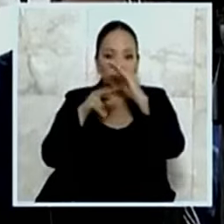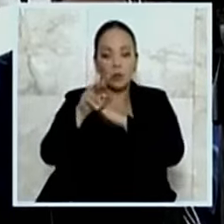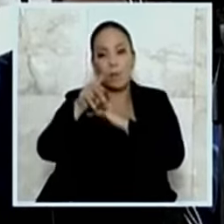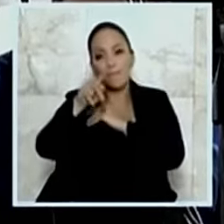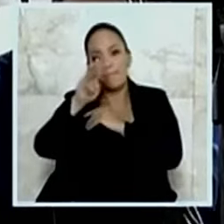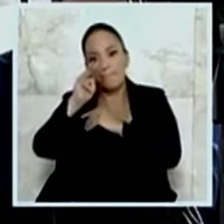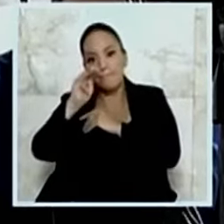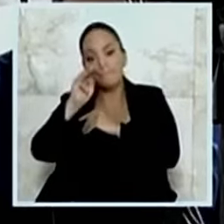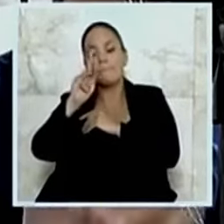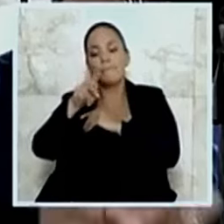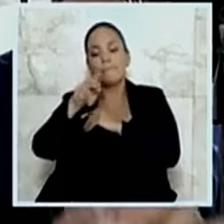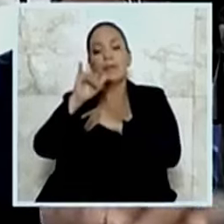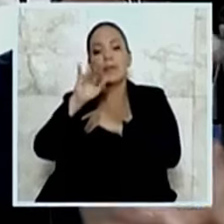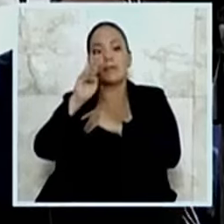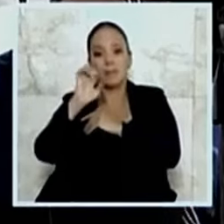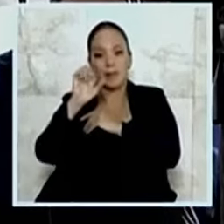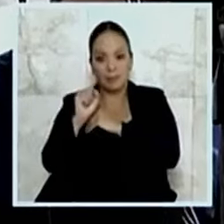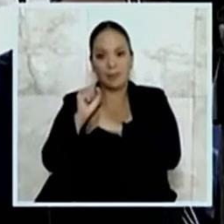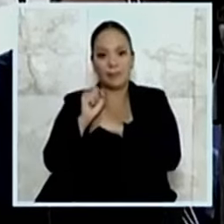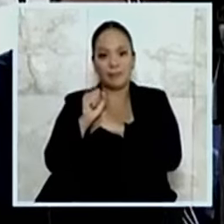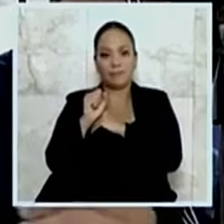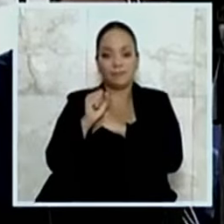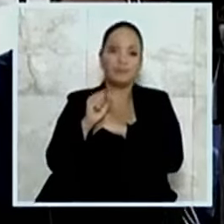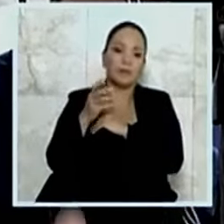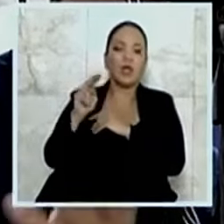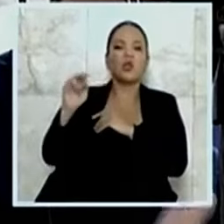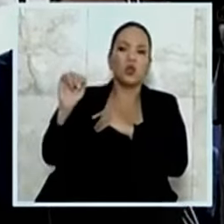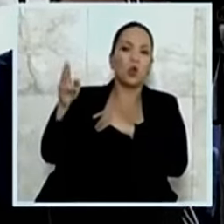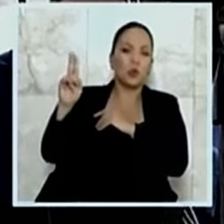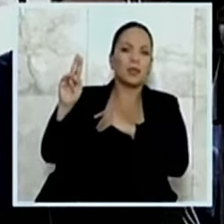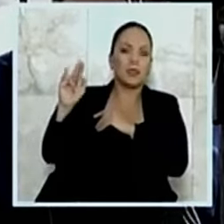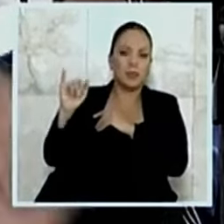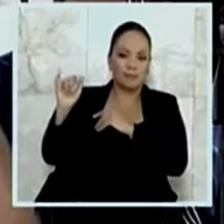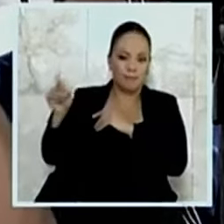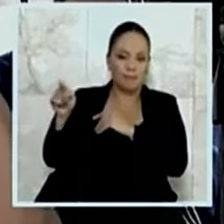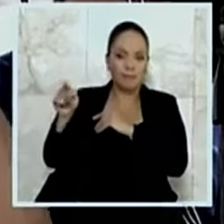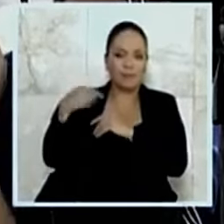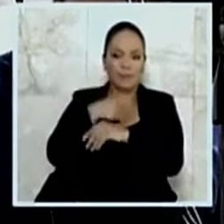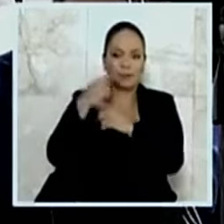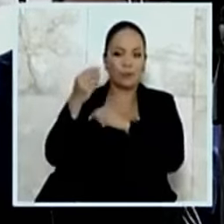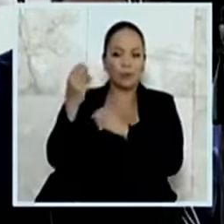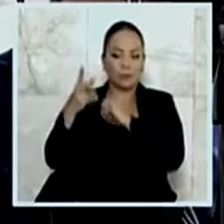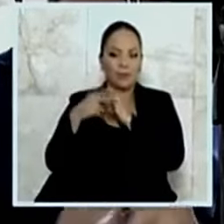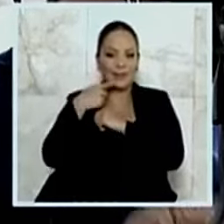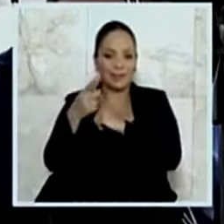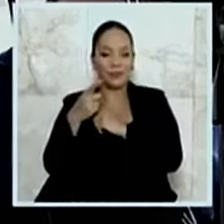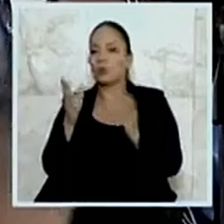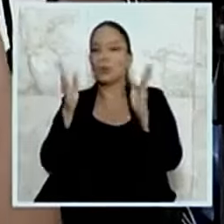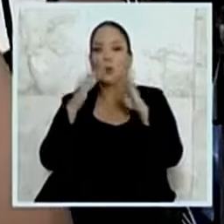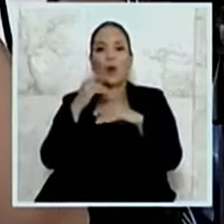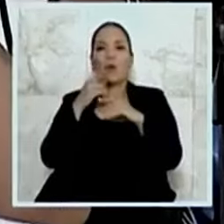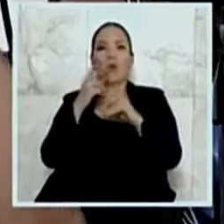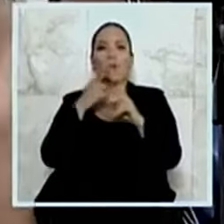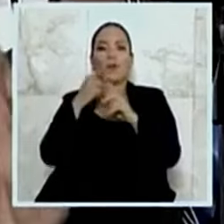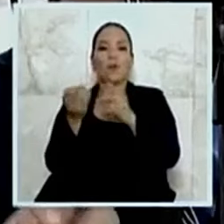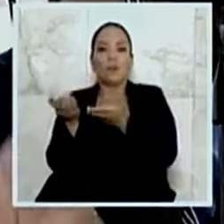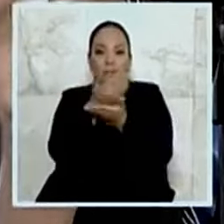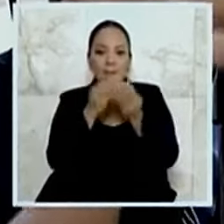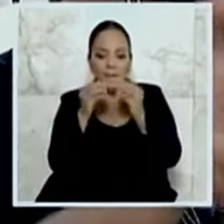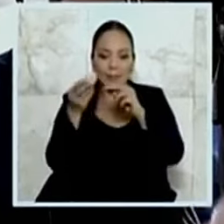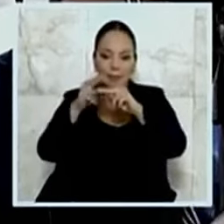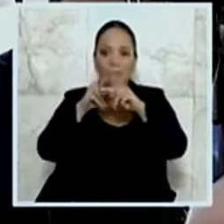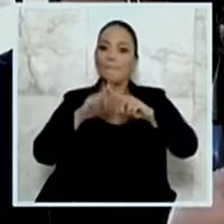Rodrigo. Entonces yo quisiera saber, ¿hay alguna alternativa para que Costa Rica replantee esa visión sobre las pymes y ponga